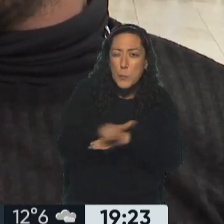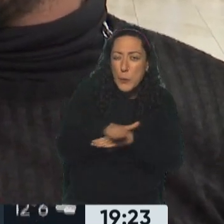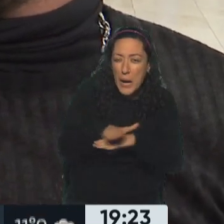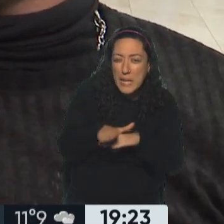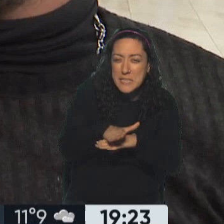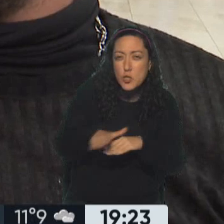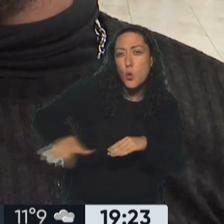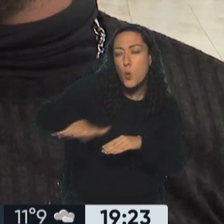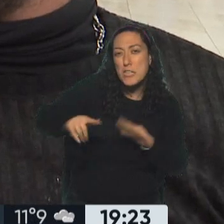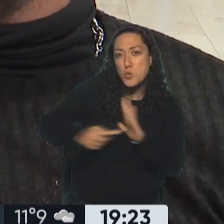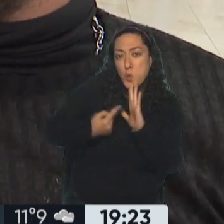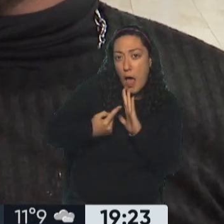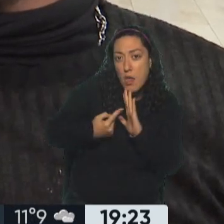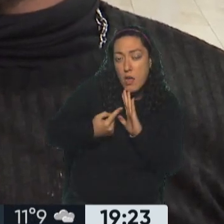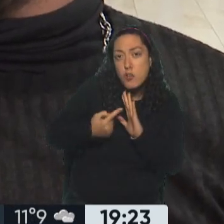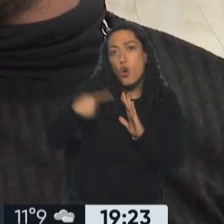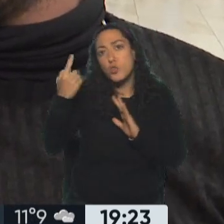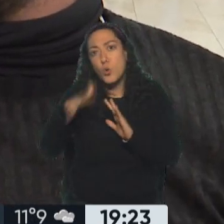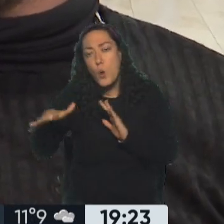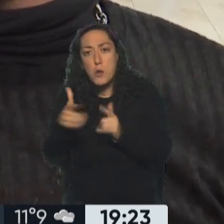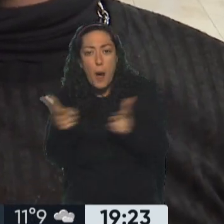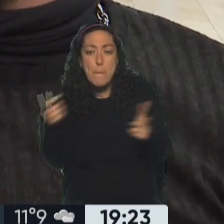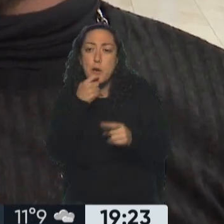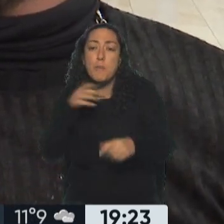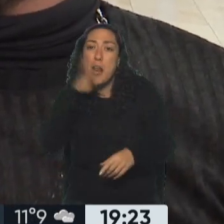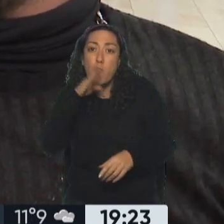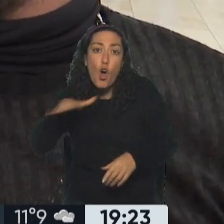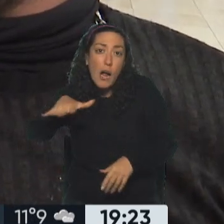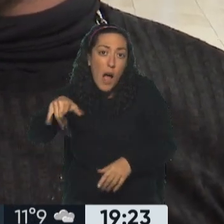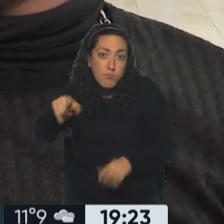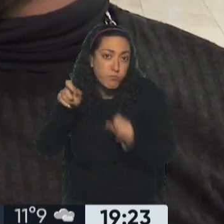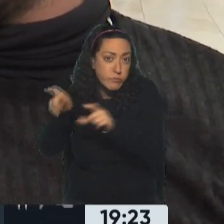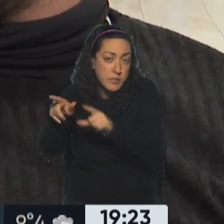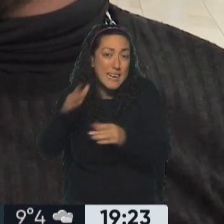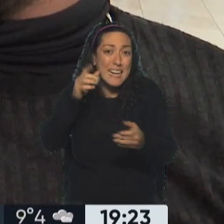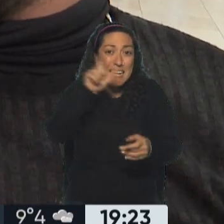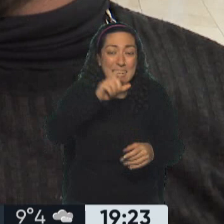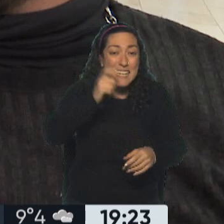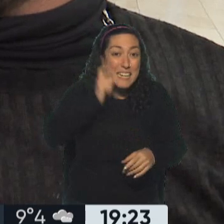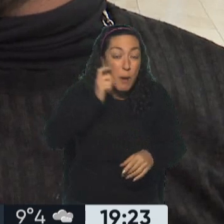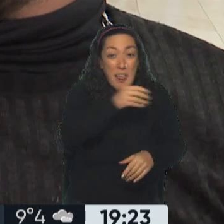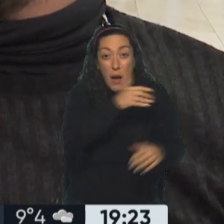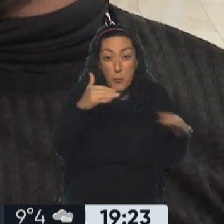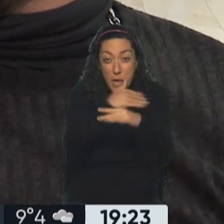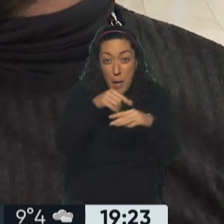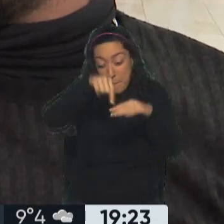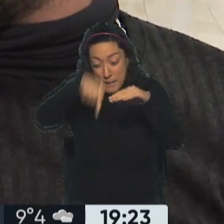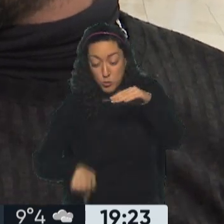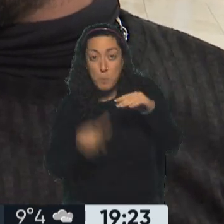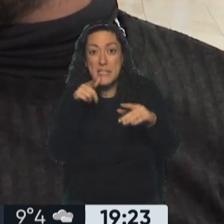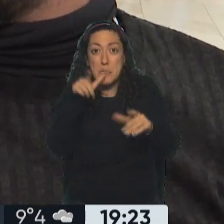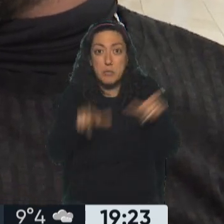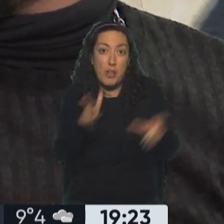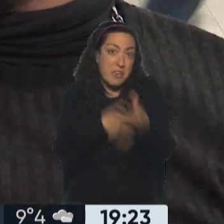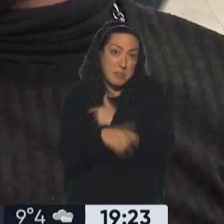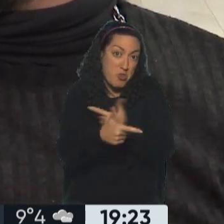centros urbanos no están. Y él es de La Boca, y en La Boca tampoco, de Rivadavia para el sur, parece que no hay personas con discapacidad.